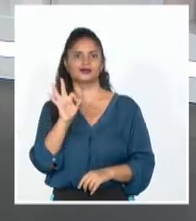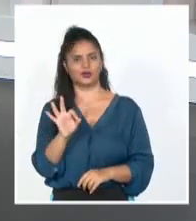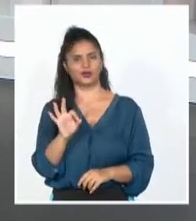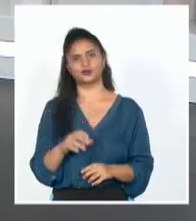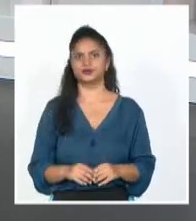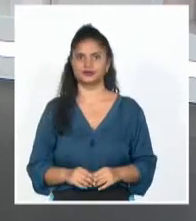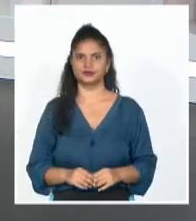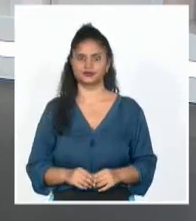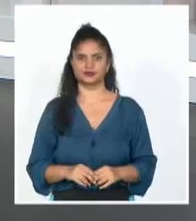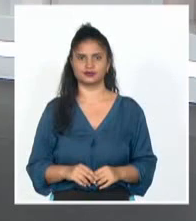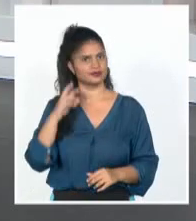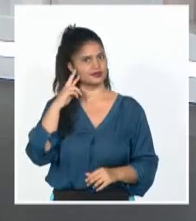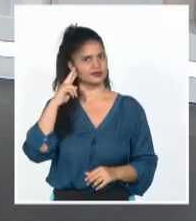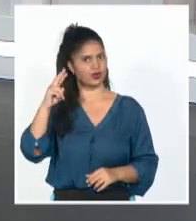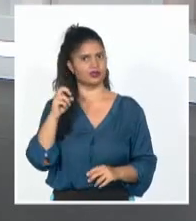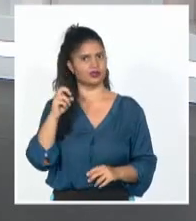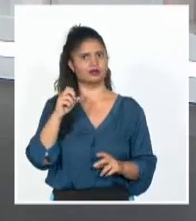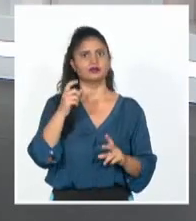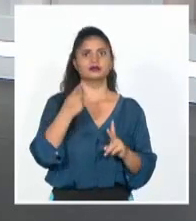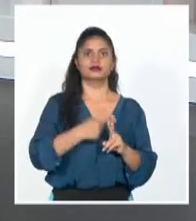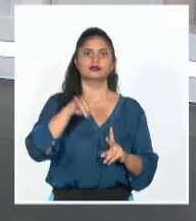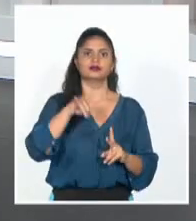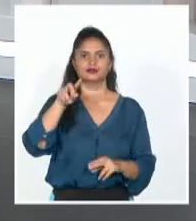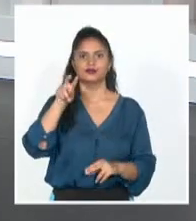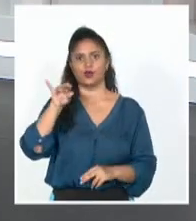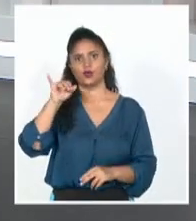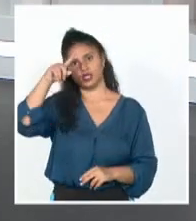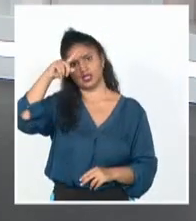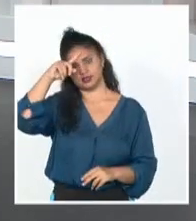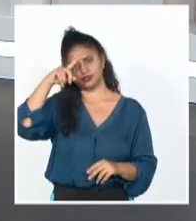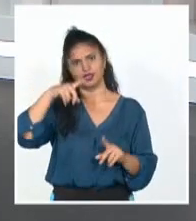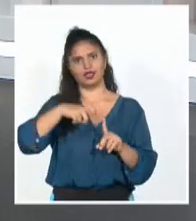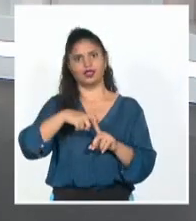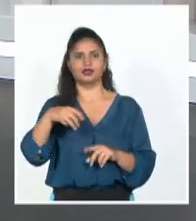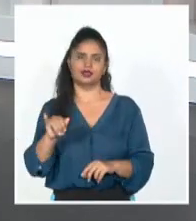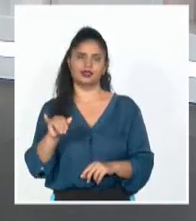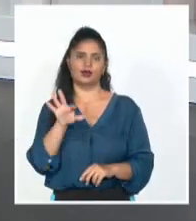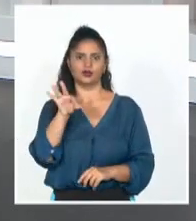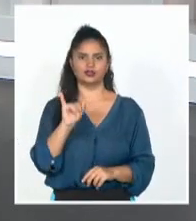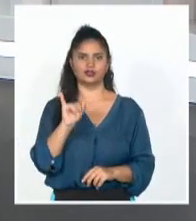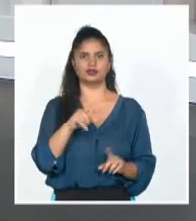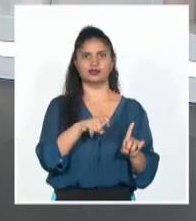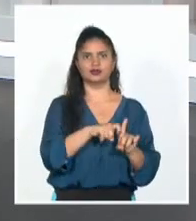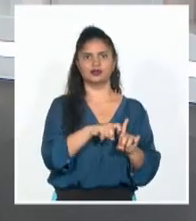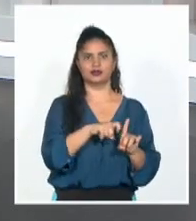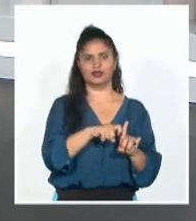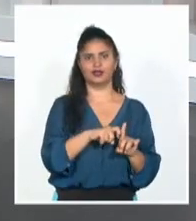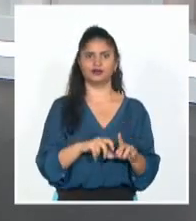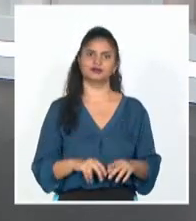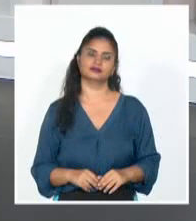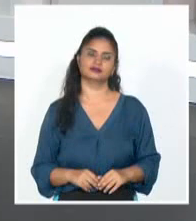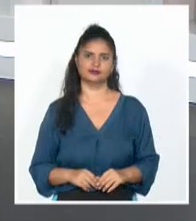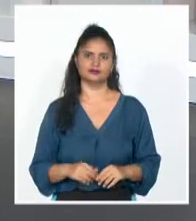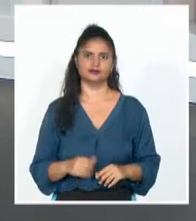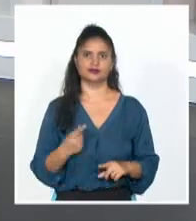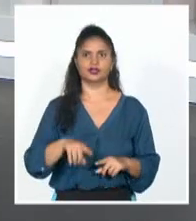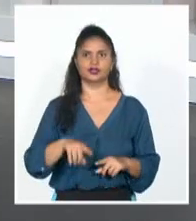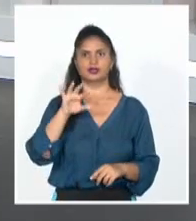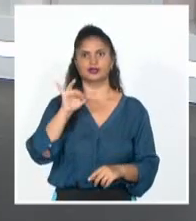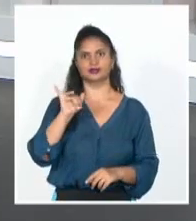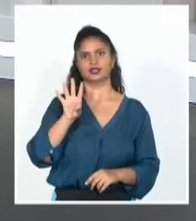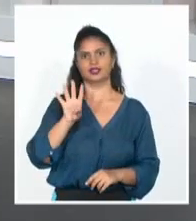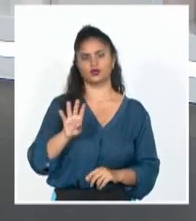masculino, recuerden. Yurieski Torreblanca en 86 kilos también está en semifinales. Y Franklin Marén en 74 avanzó también